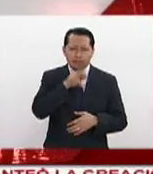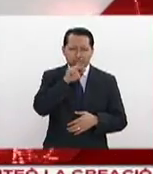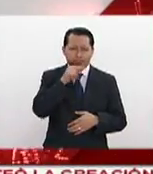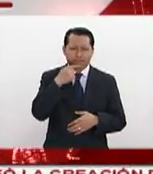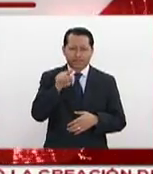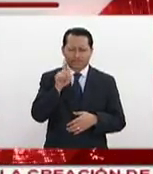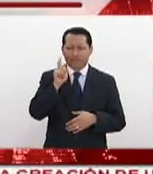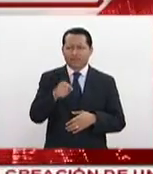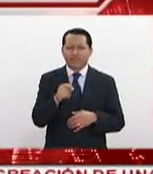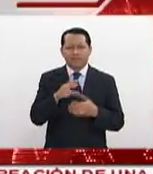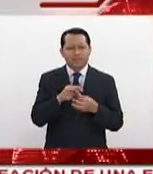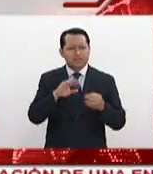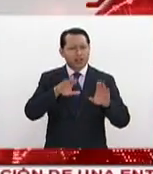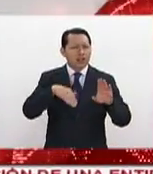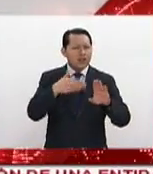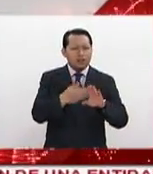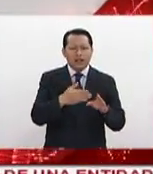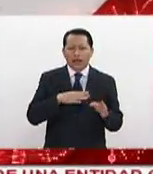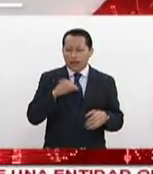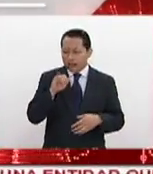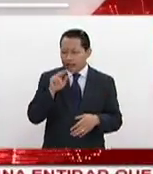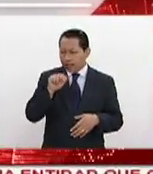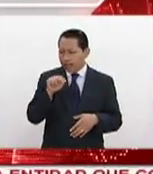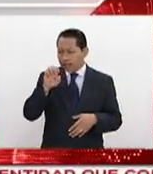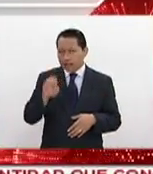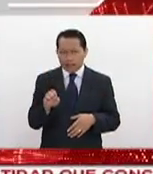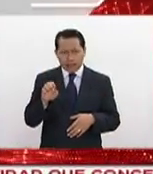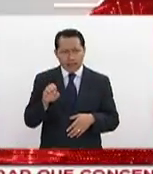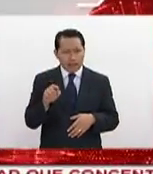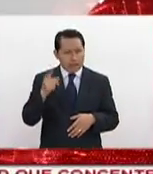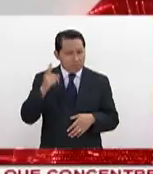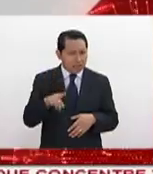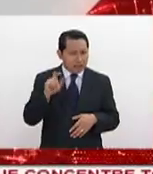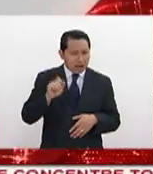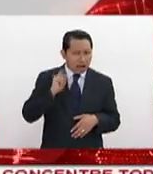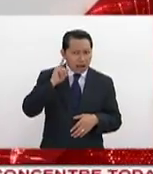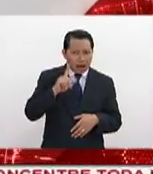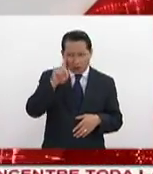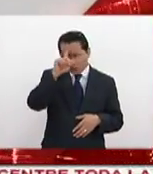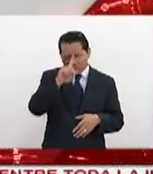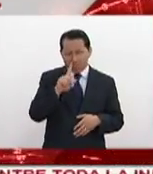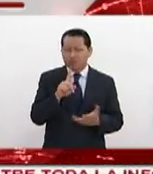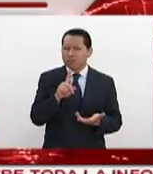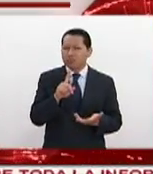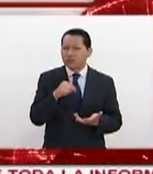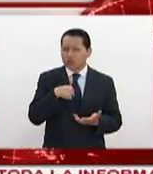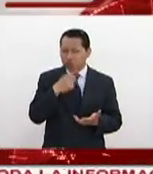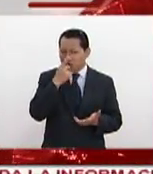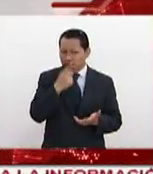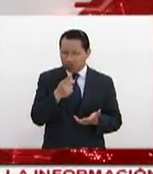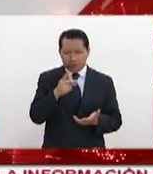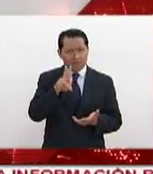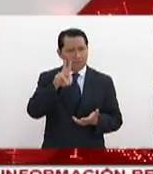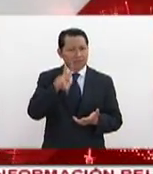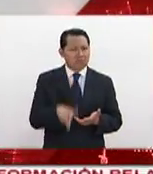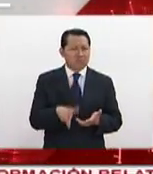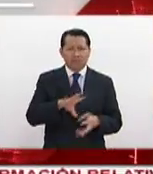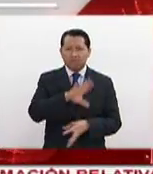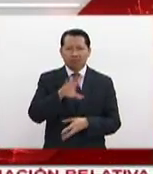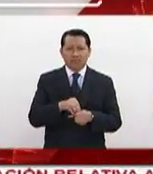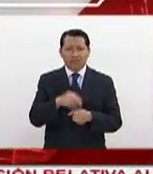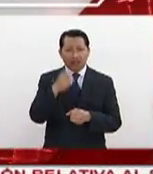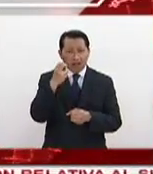una persecución del Instituto Nacional Electoral ordenada por algún consejero, lo cual es, lo digo sin medias tintas, total